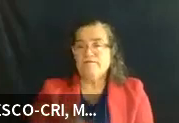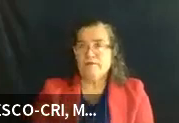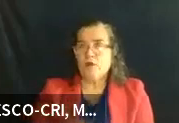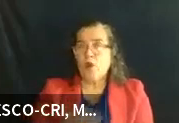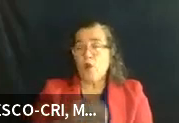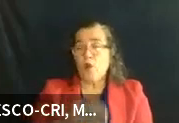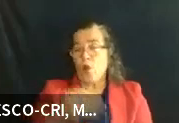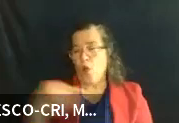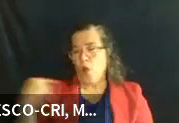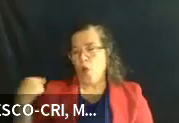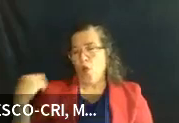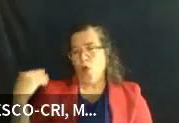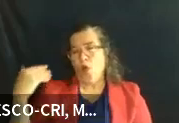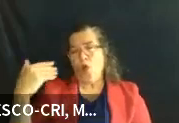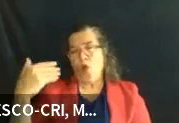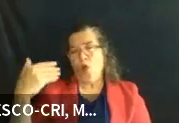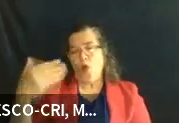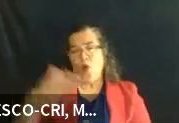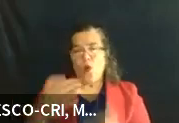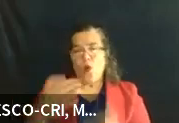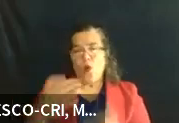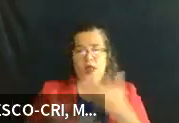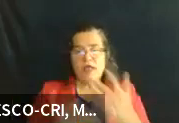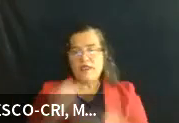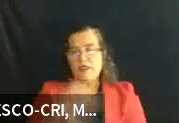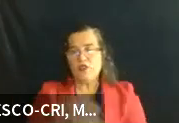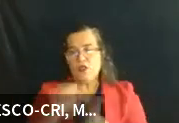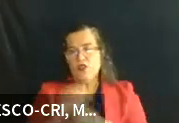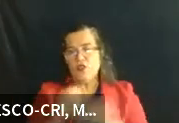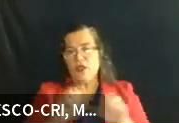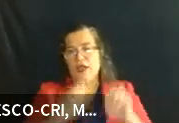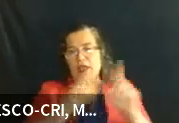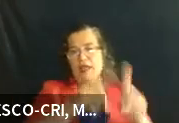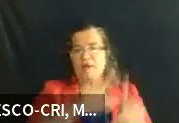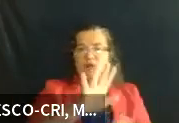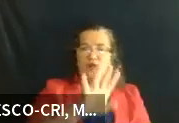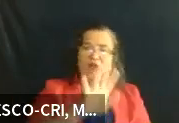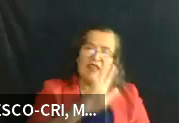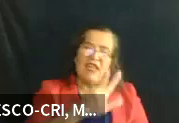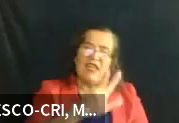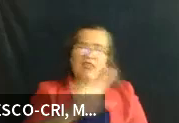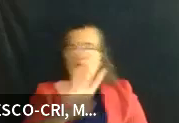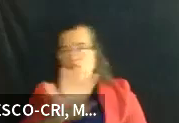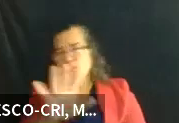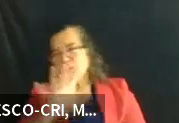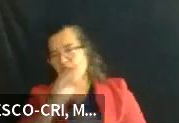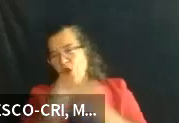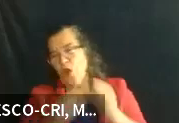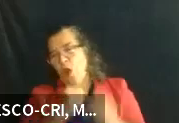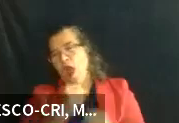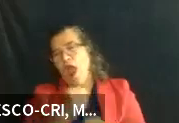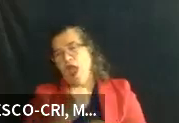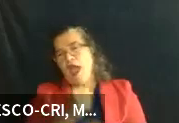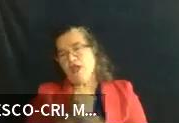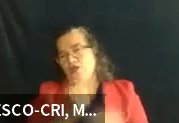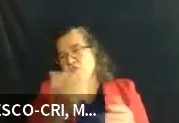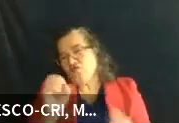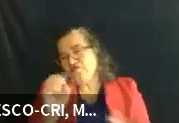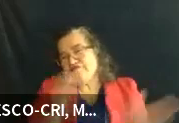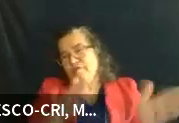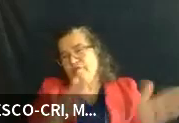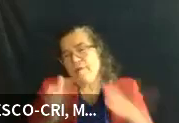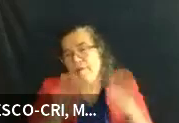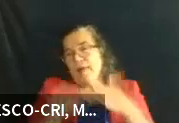largo de una trama académica de 3, 4, 5 años o según sea la duración de un plan de estudios. Entonces, nos